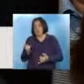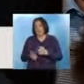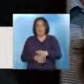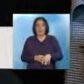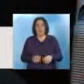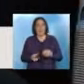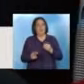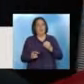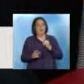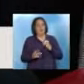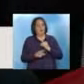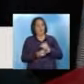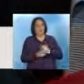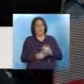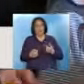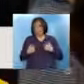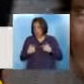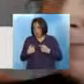sorprende nada.